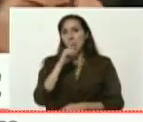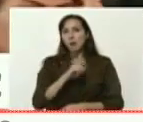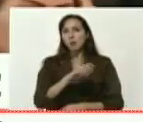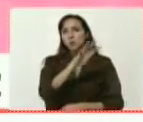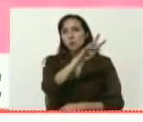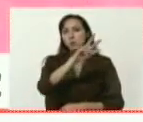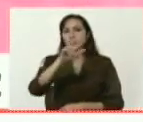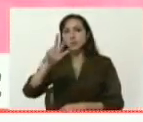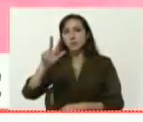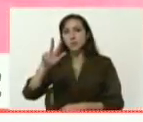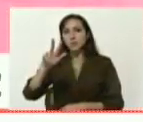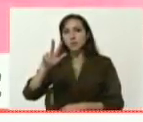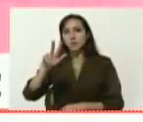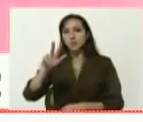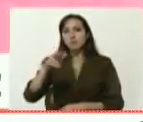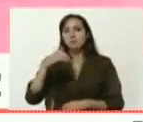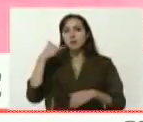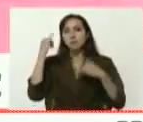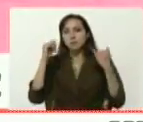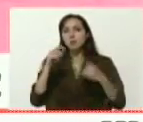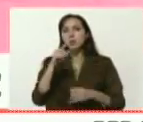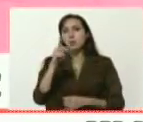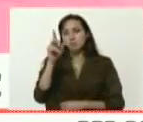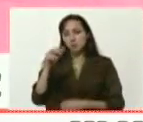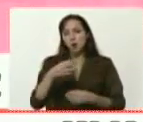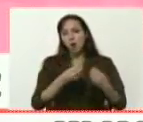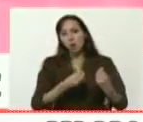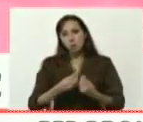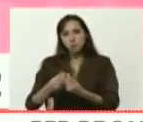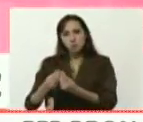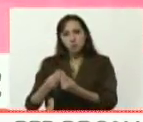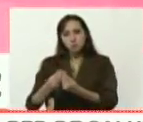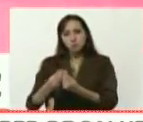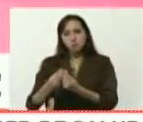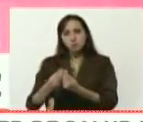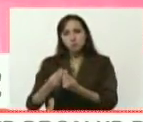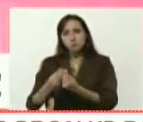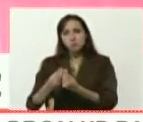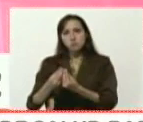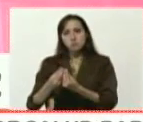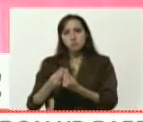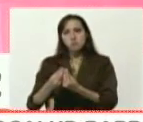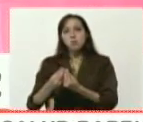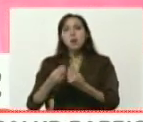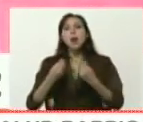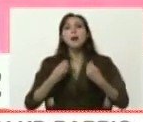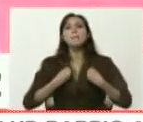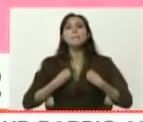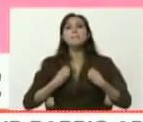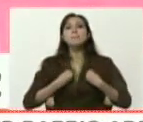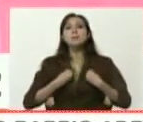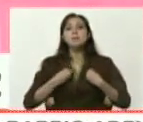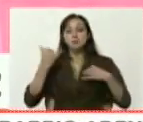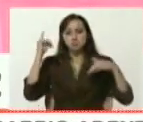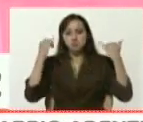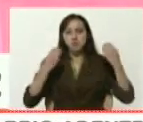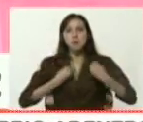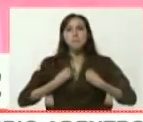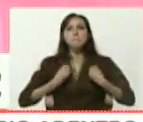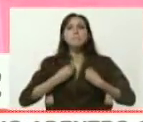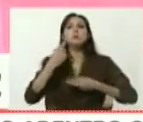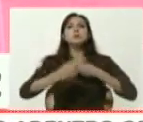a acompañarnos. Por venir a acompañarnos a celebrar la vida de la Revolución Bolivariana, que es también